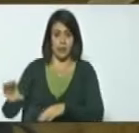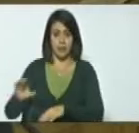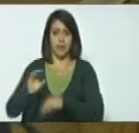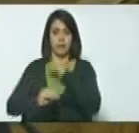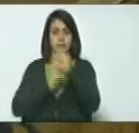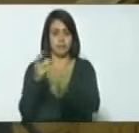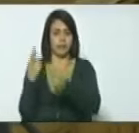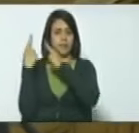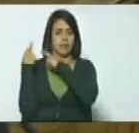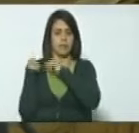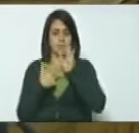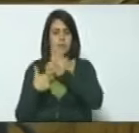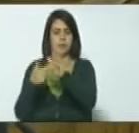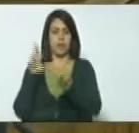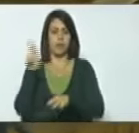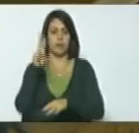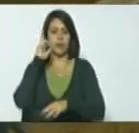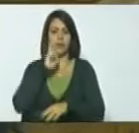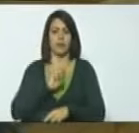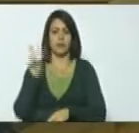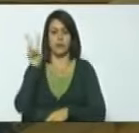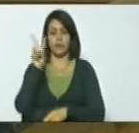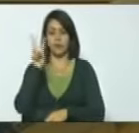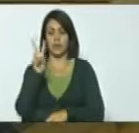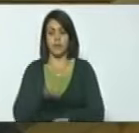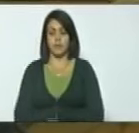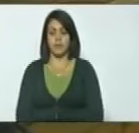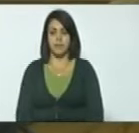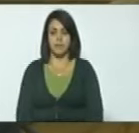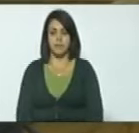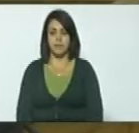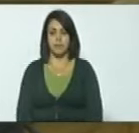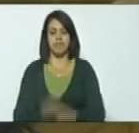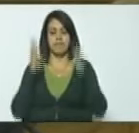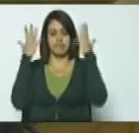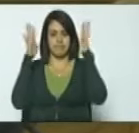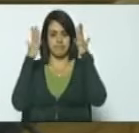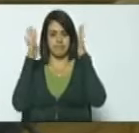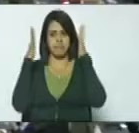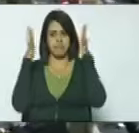en representación de la República Bolivariana de Venezuela.